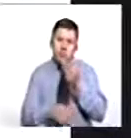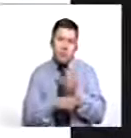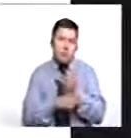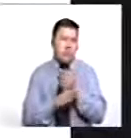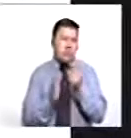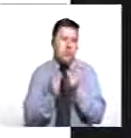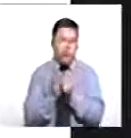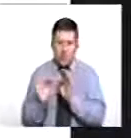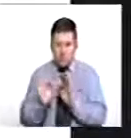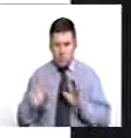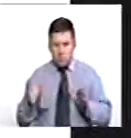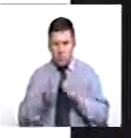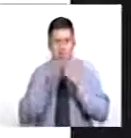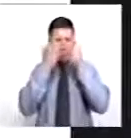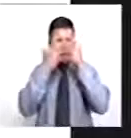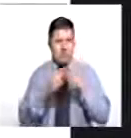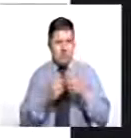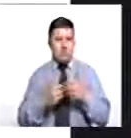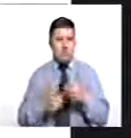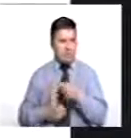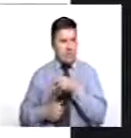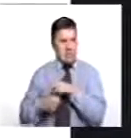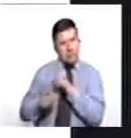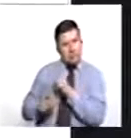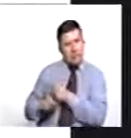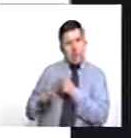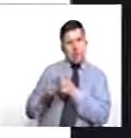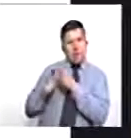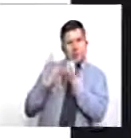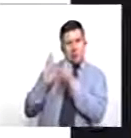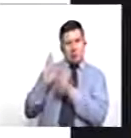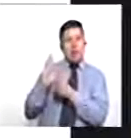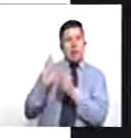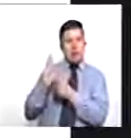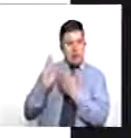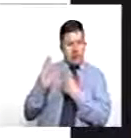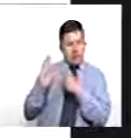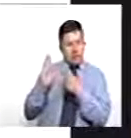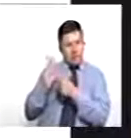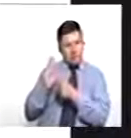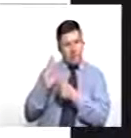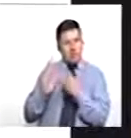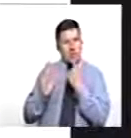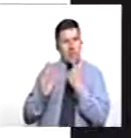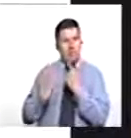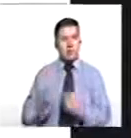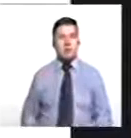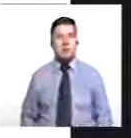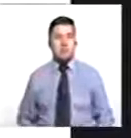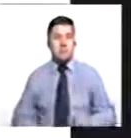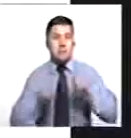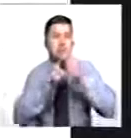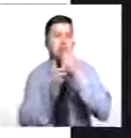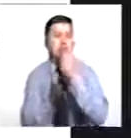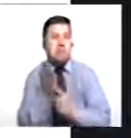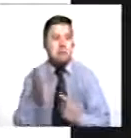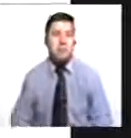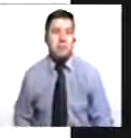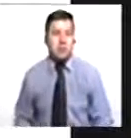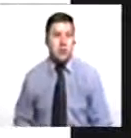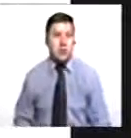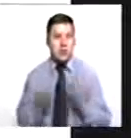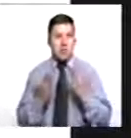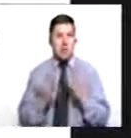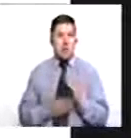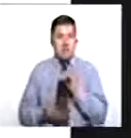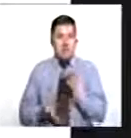de la organización empresarial. Y ahí hay varios puntos que querías hablar. El primero es permitir que